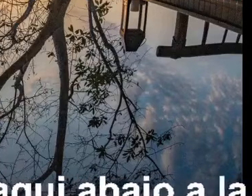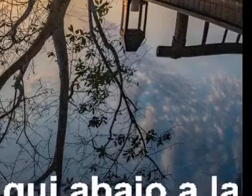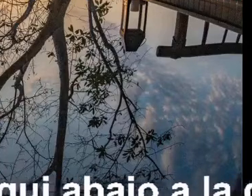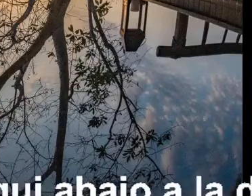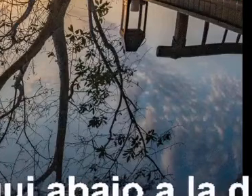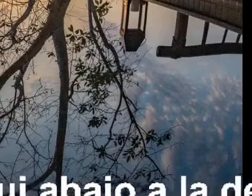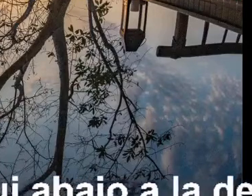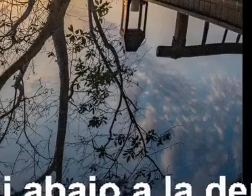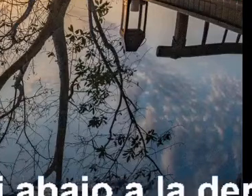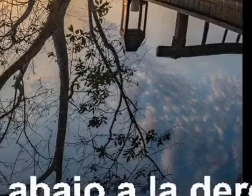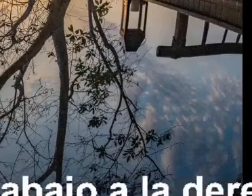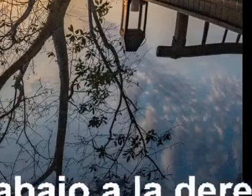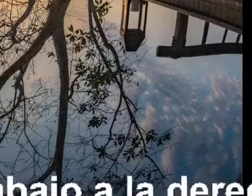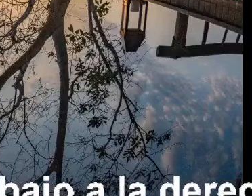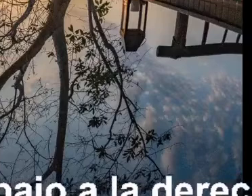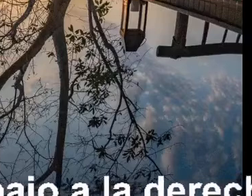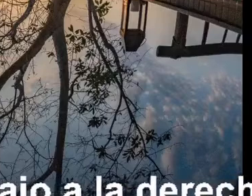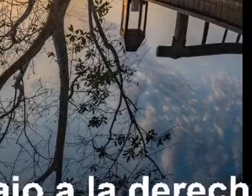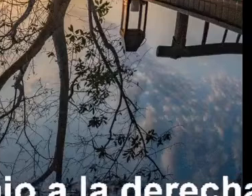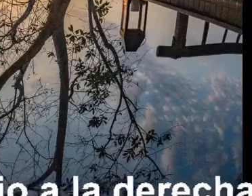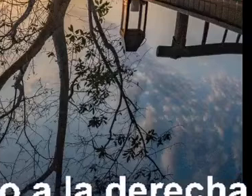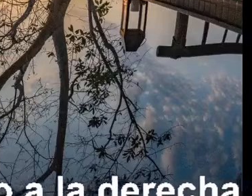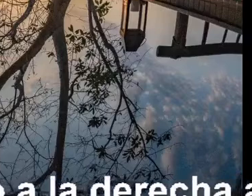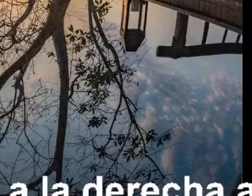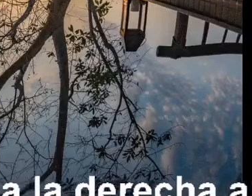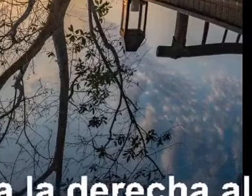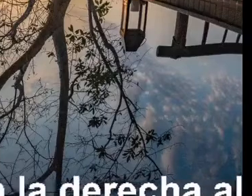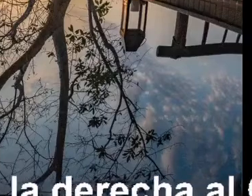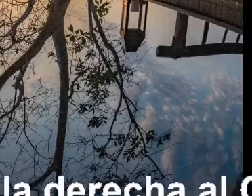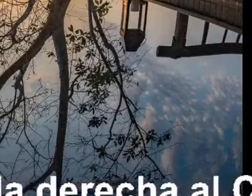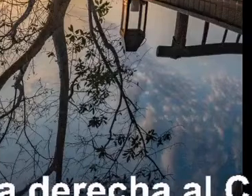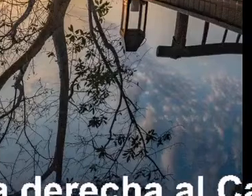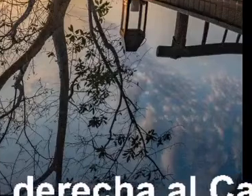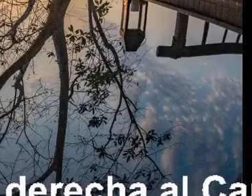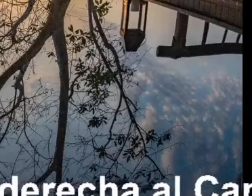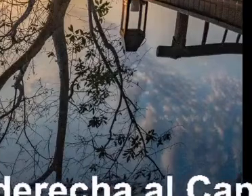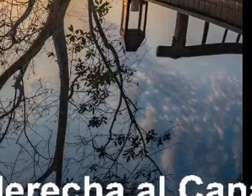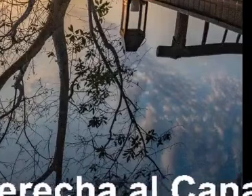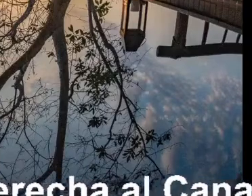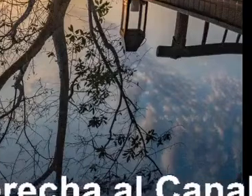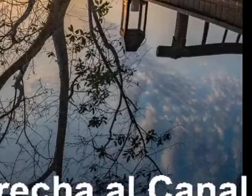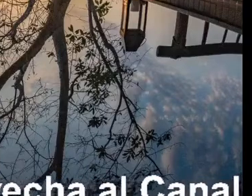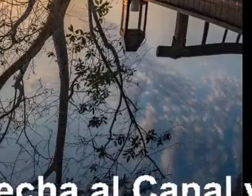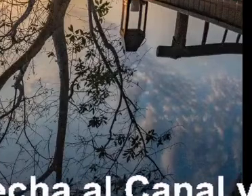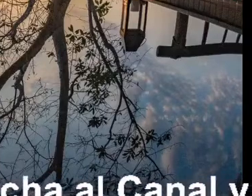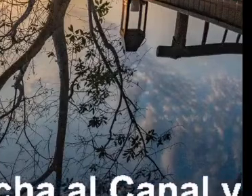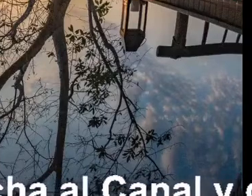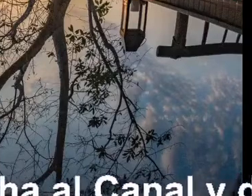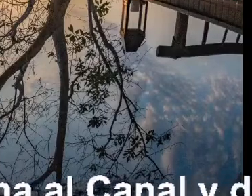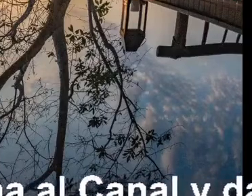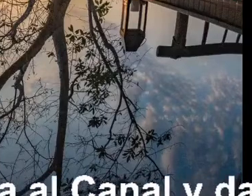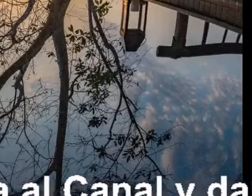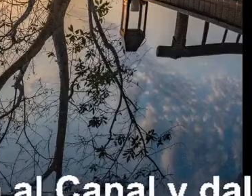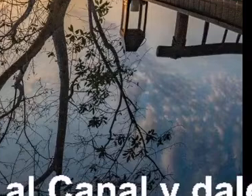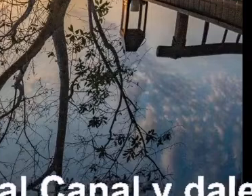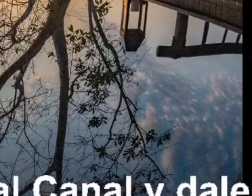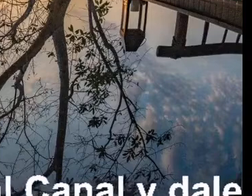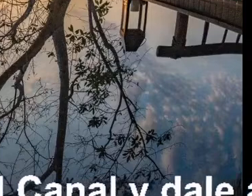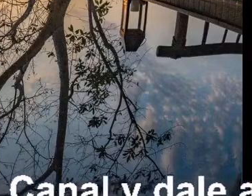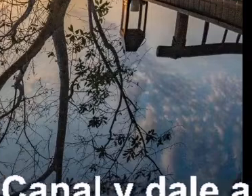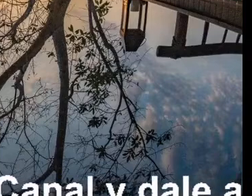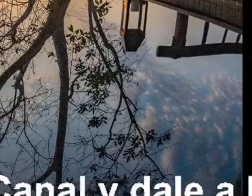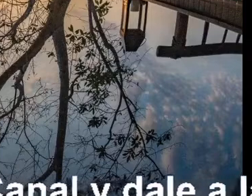debemos de dejar a méxico un abrazo para todos acuérdense jb ese canal 32